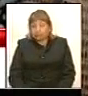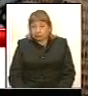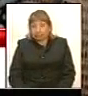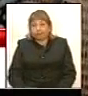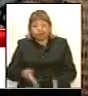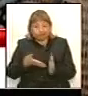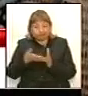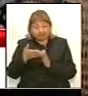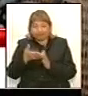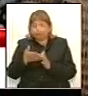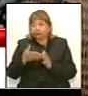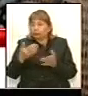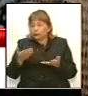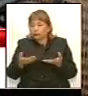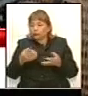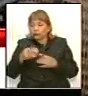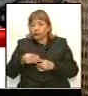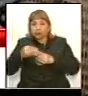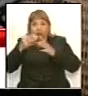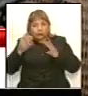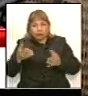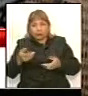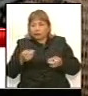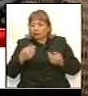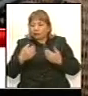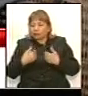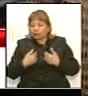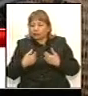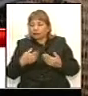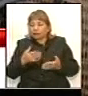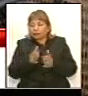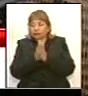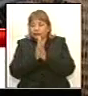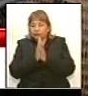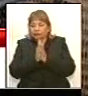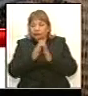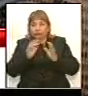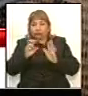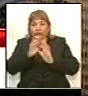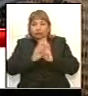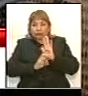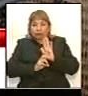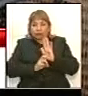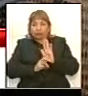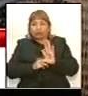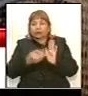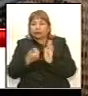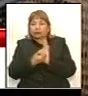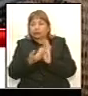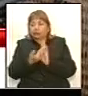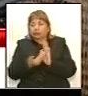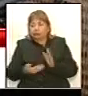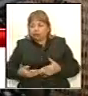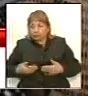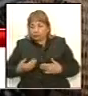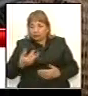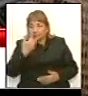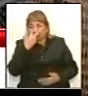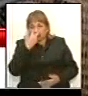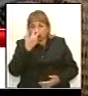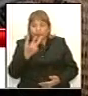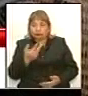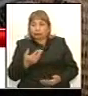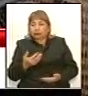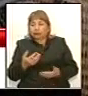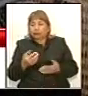ser liderado por esta comisión, presidente. Terminando, solicitando este proyecto del que acabo de aludir, se pueda ver en